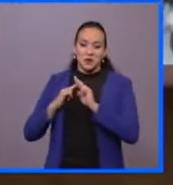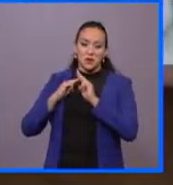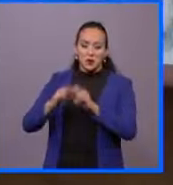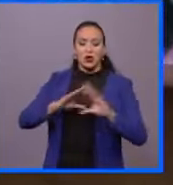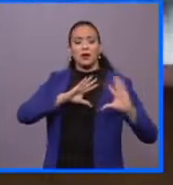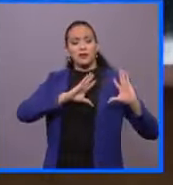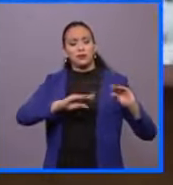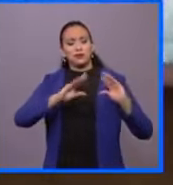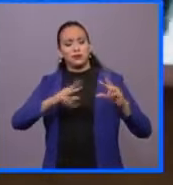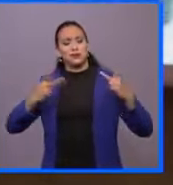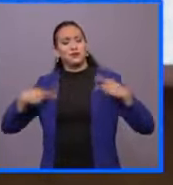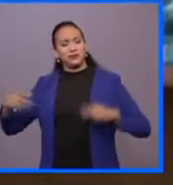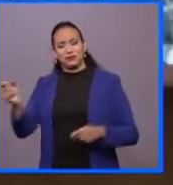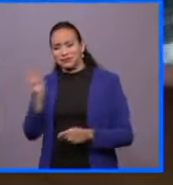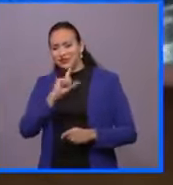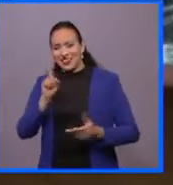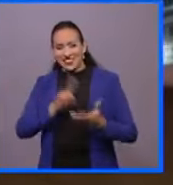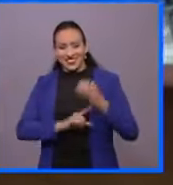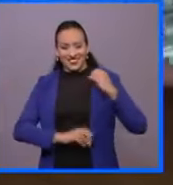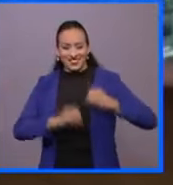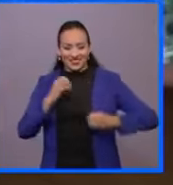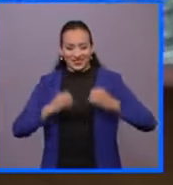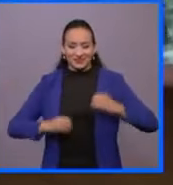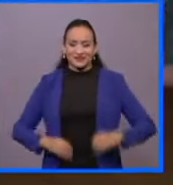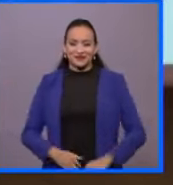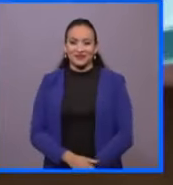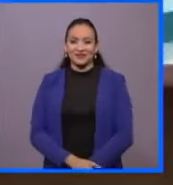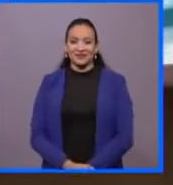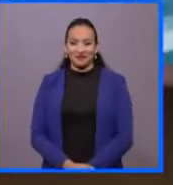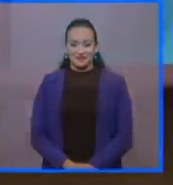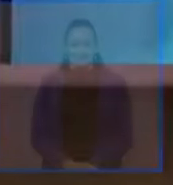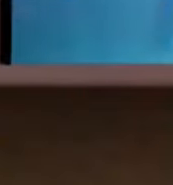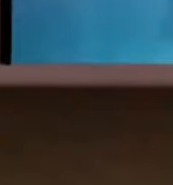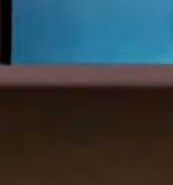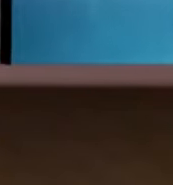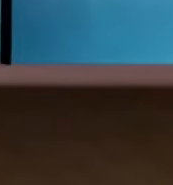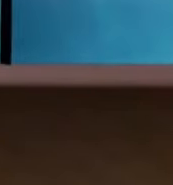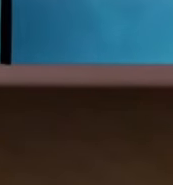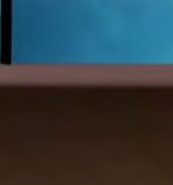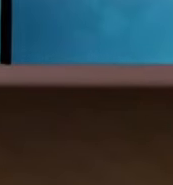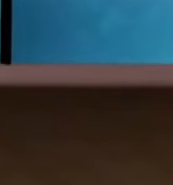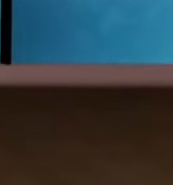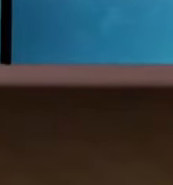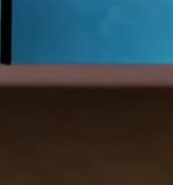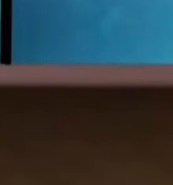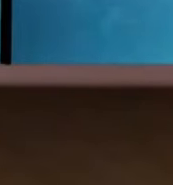a personal de excelencia del Poder Judicial Federal.